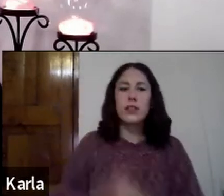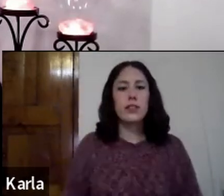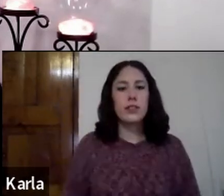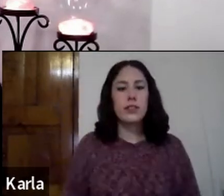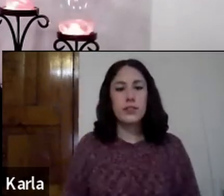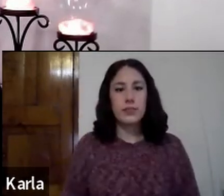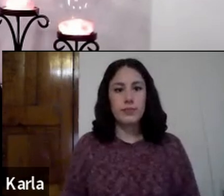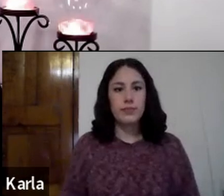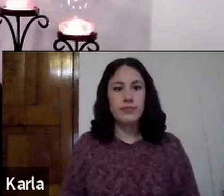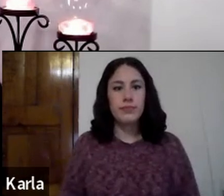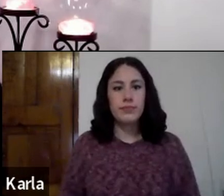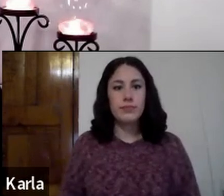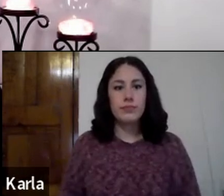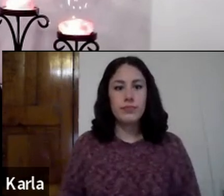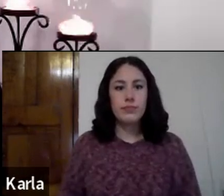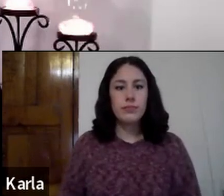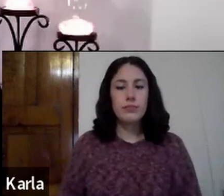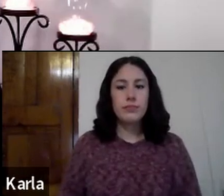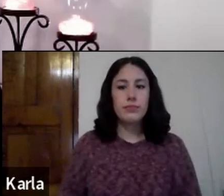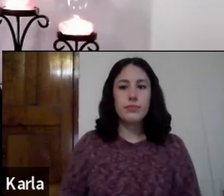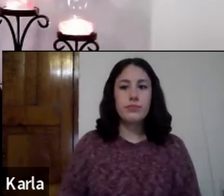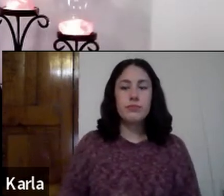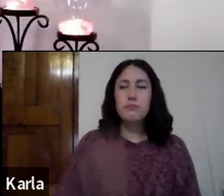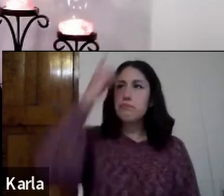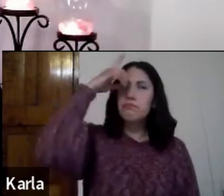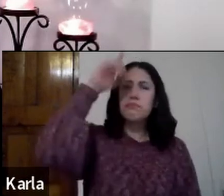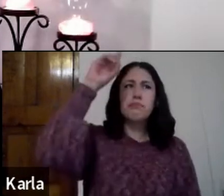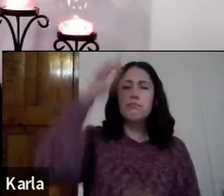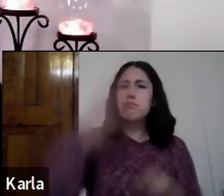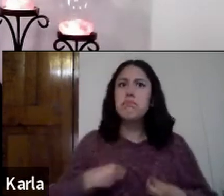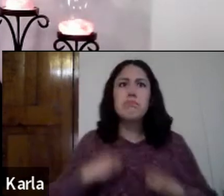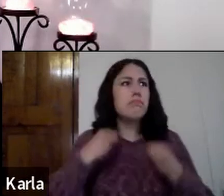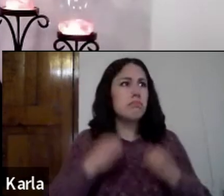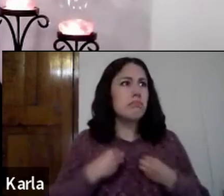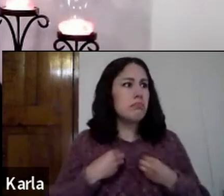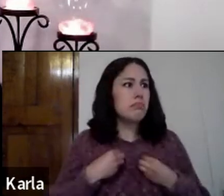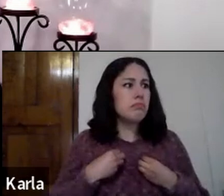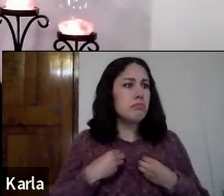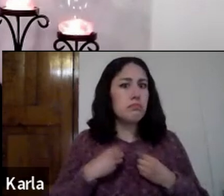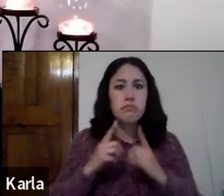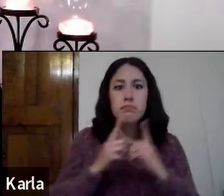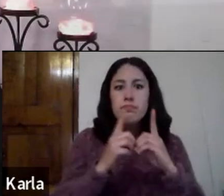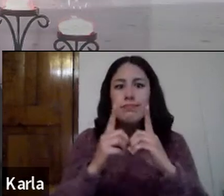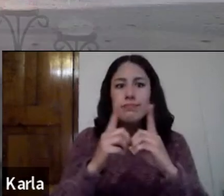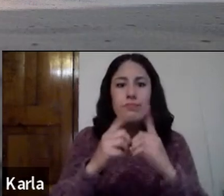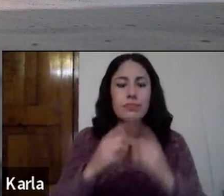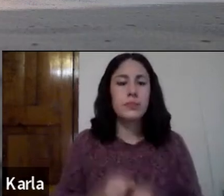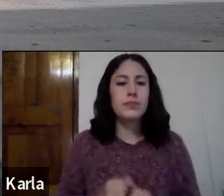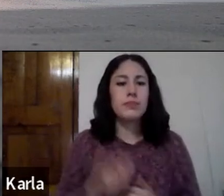en dios vivimos nos movemos existimos tomamos un respiro profundo